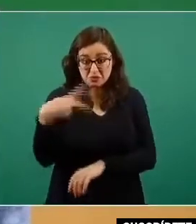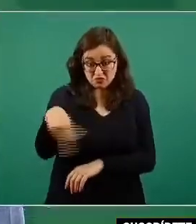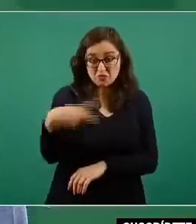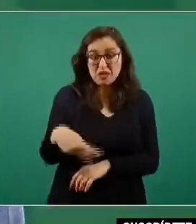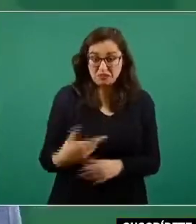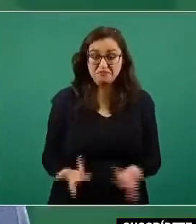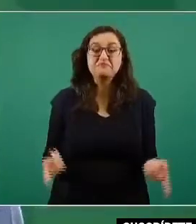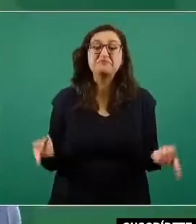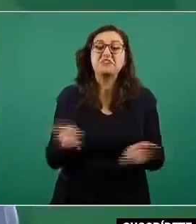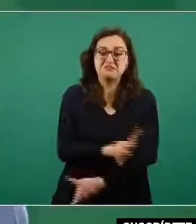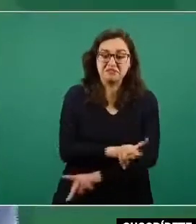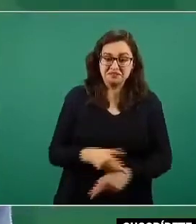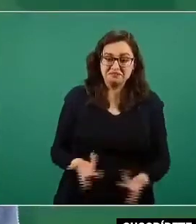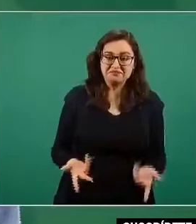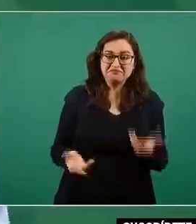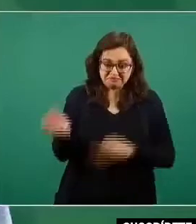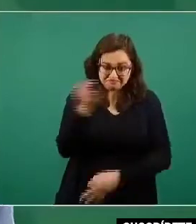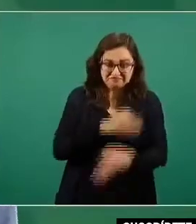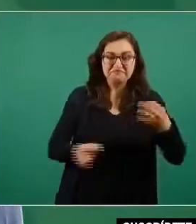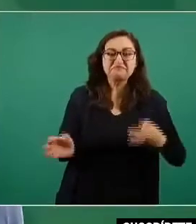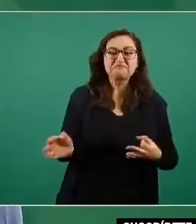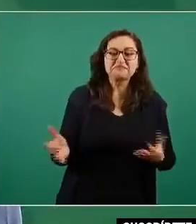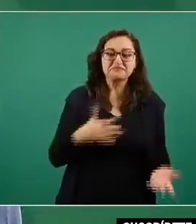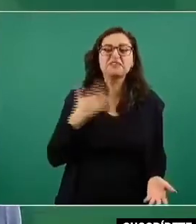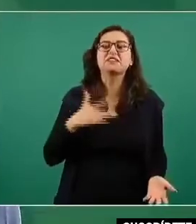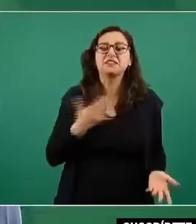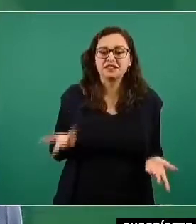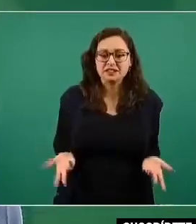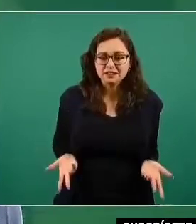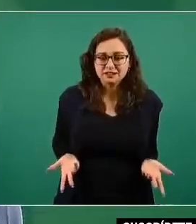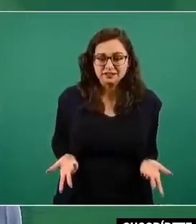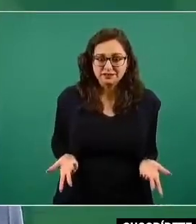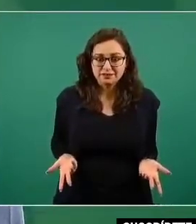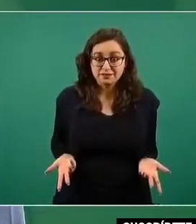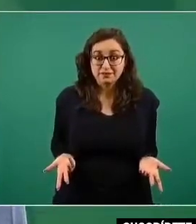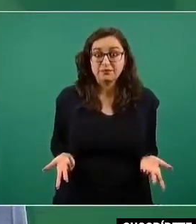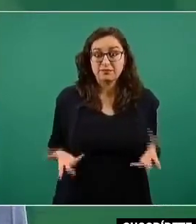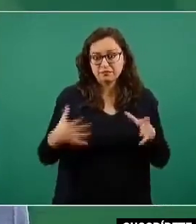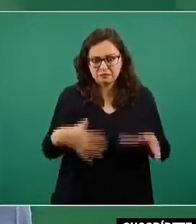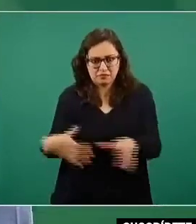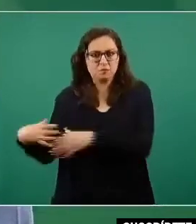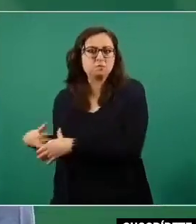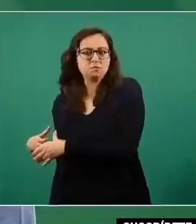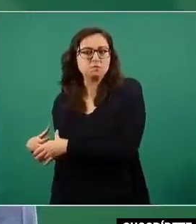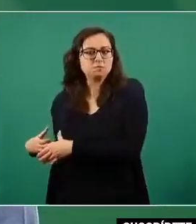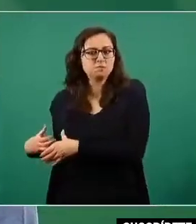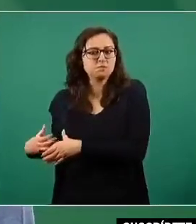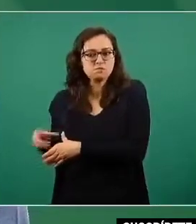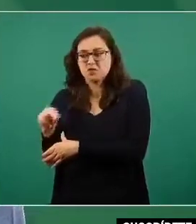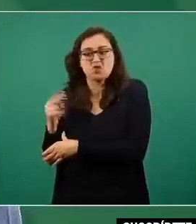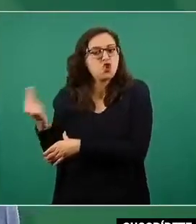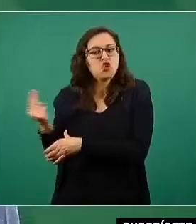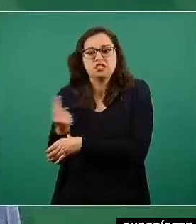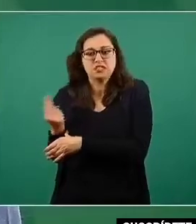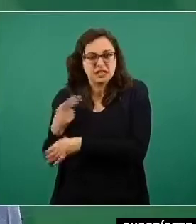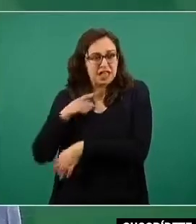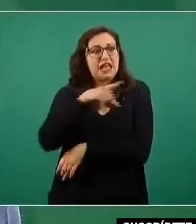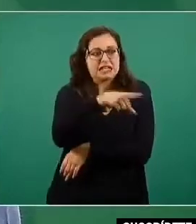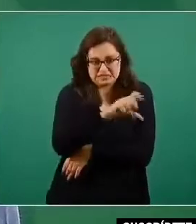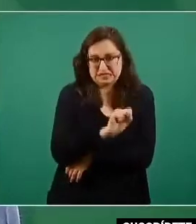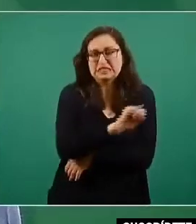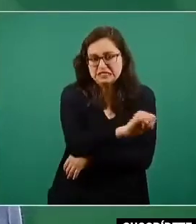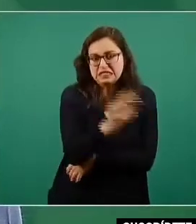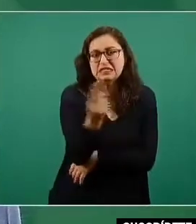entera que su acaparamiento contribuyó a dañar a alguien que sí le es significativo? Entonces